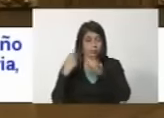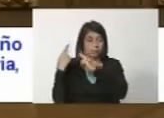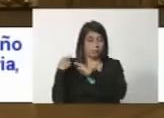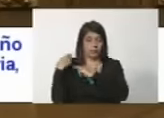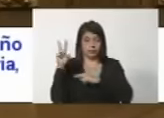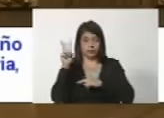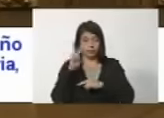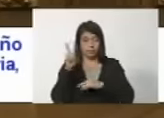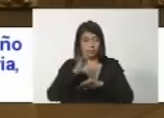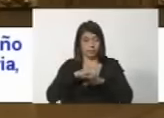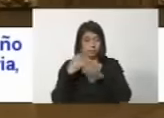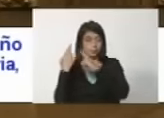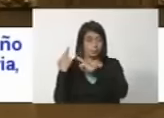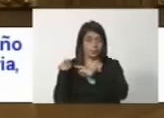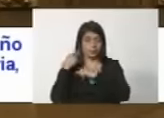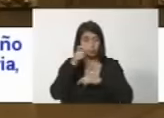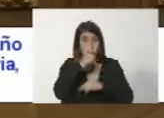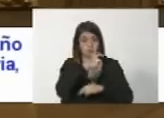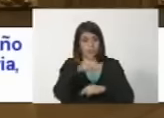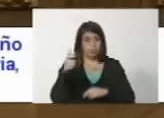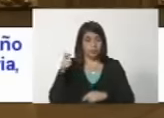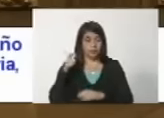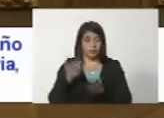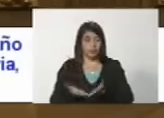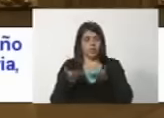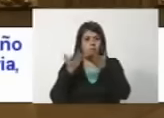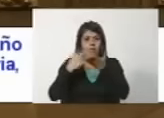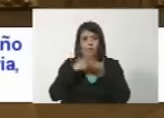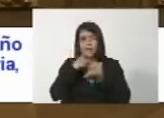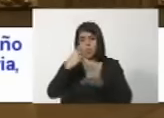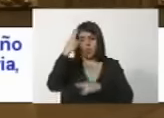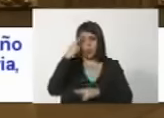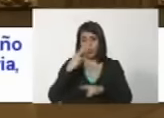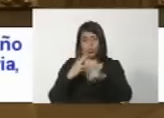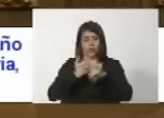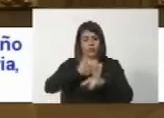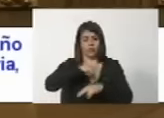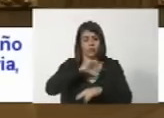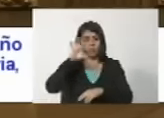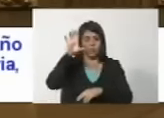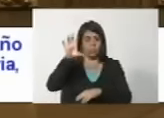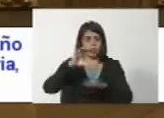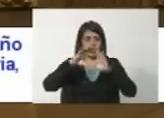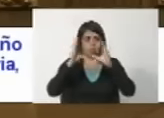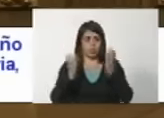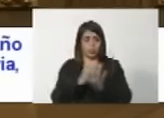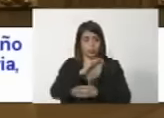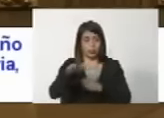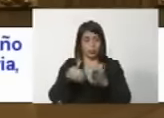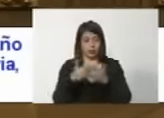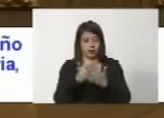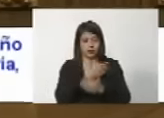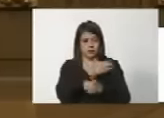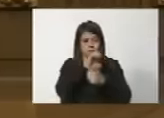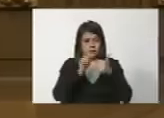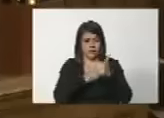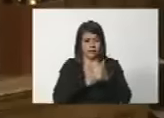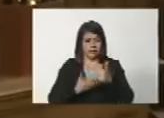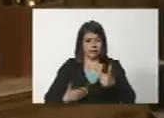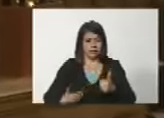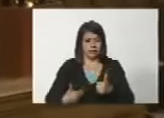representar a Venezuela, para representar a su pueblo y elevar la voz del reconocimiento de nuestra nación en el mundo. Es todo, ciudadano